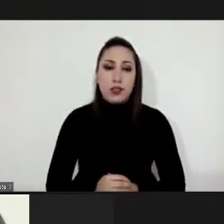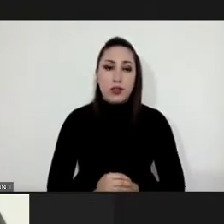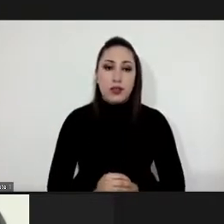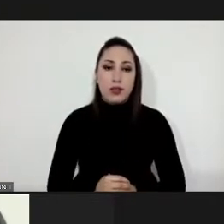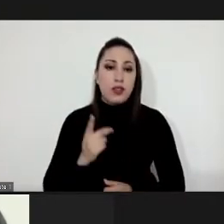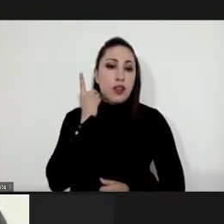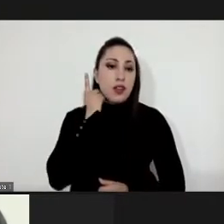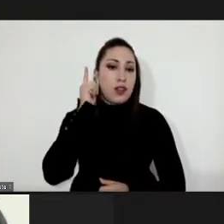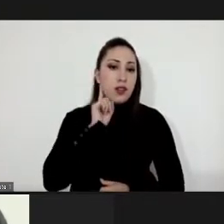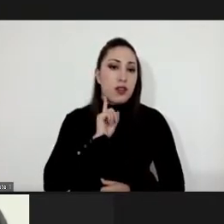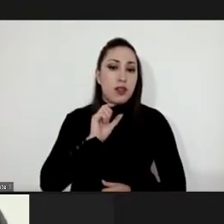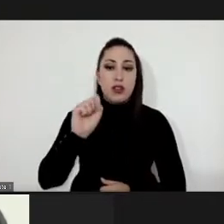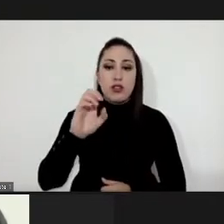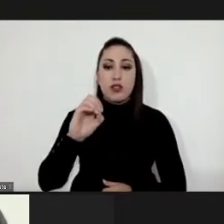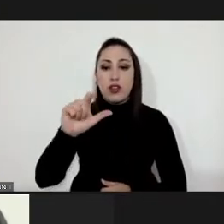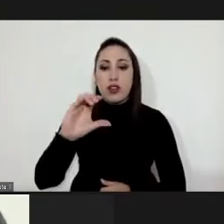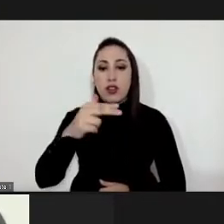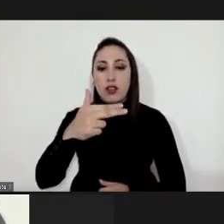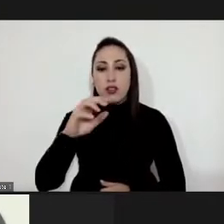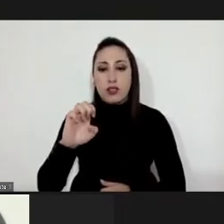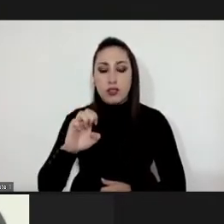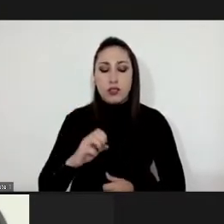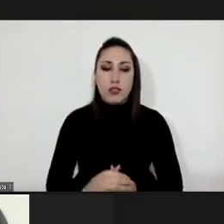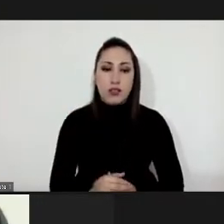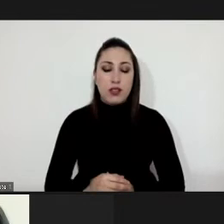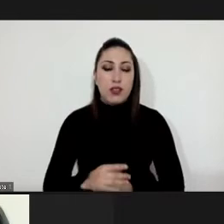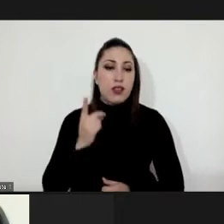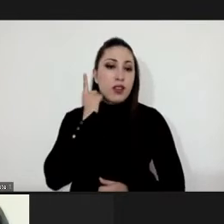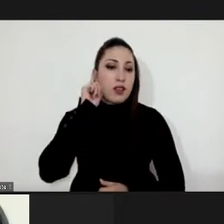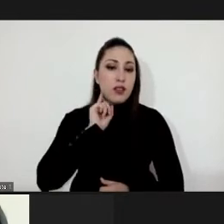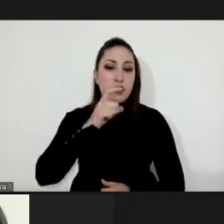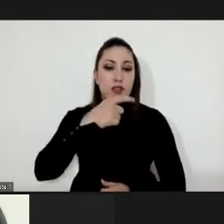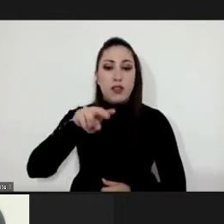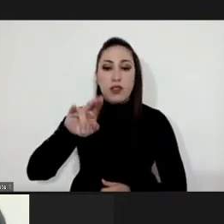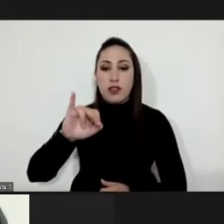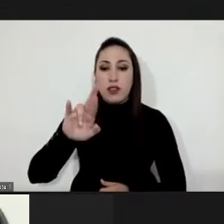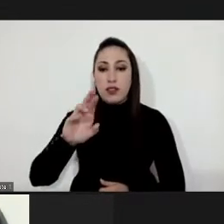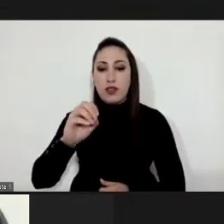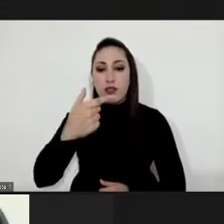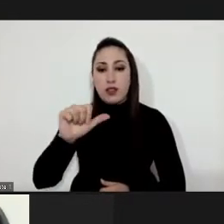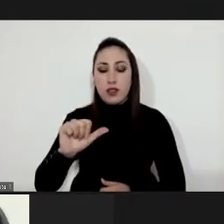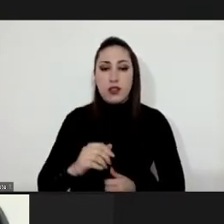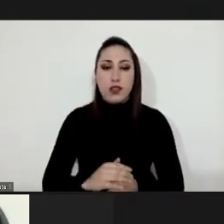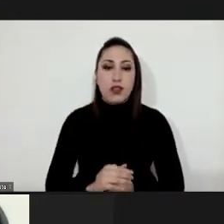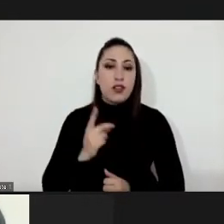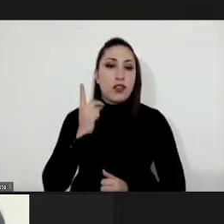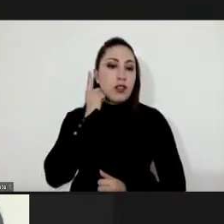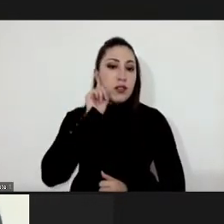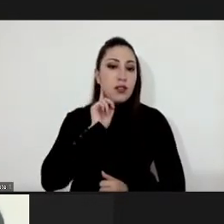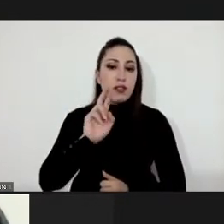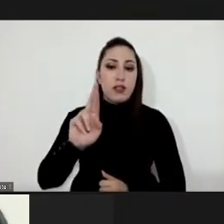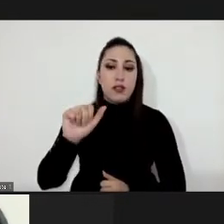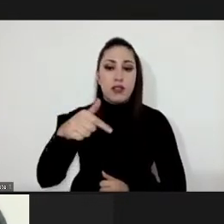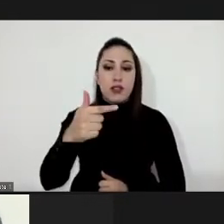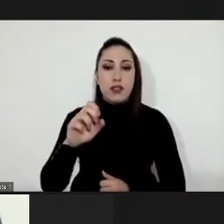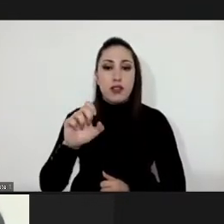María Guadalupe Aguilar Solache. Gabriela Quiroga Anguiano. América Alejandra Rangel